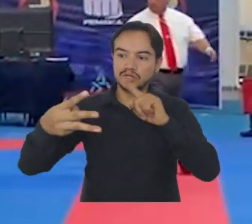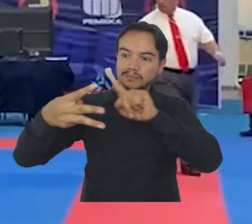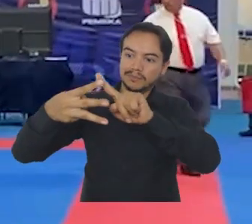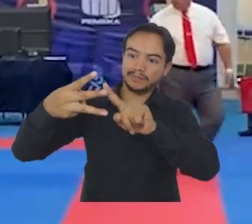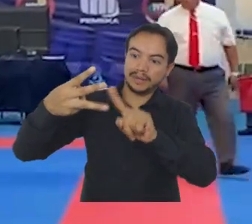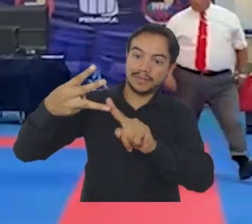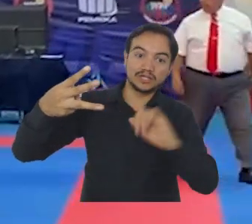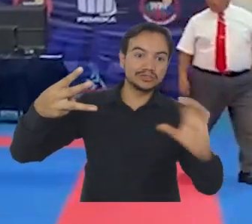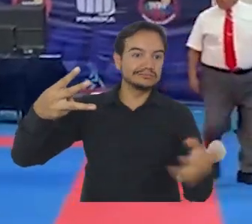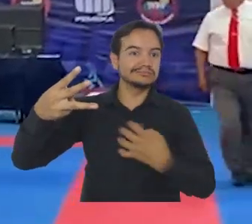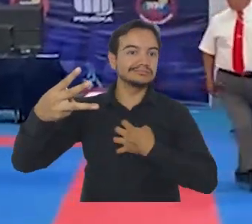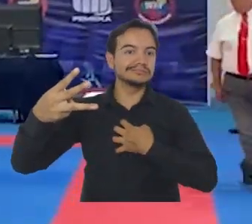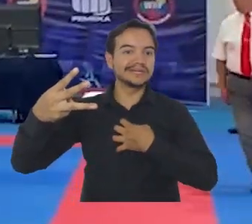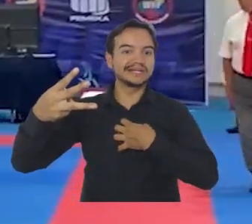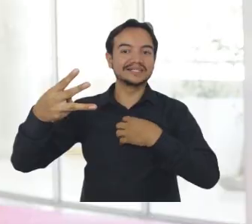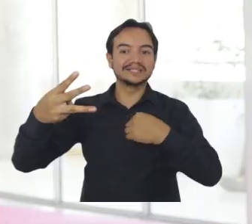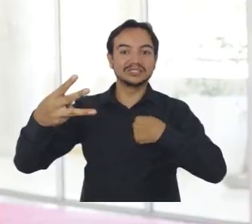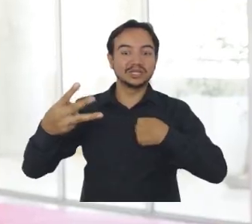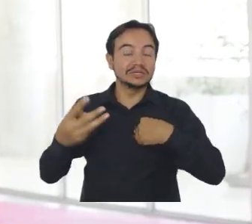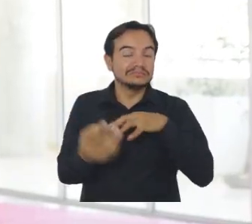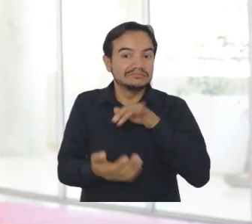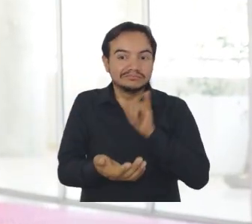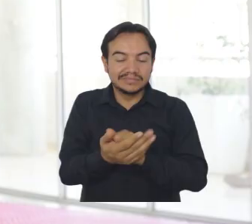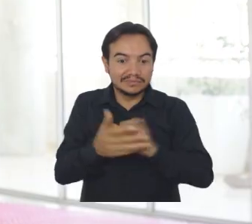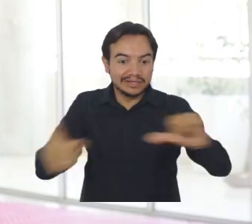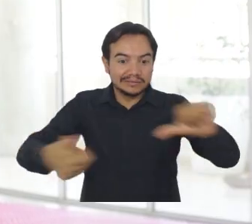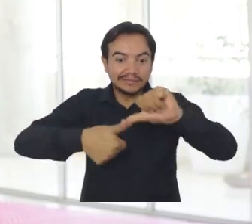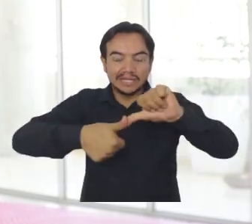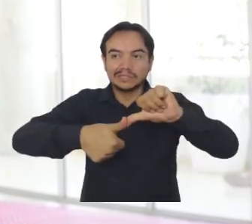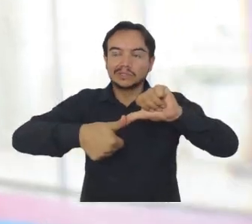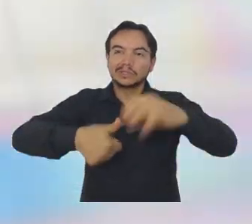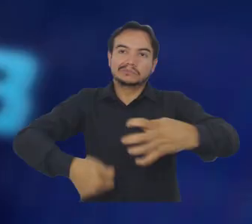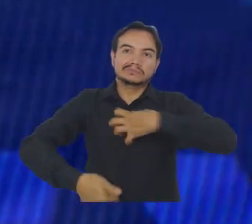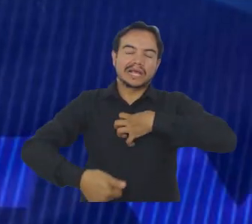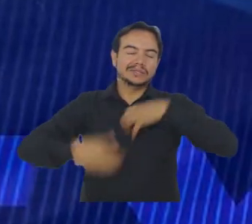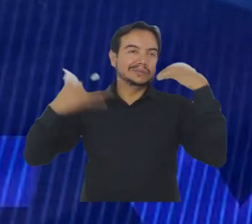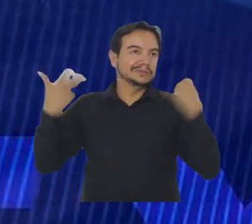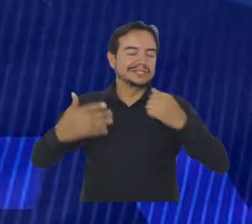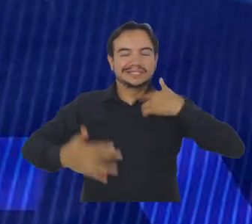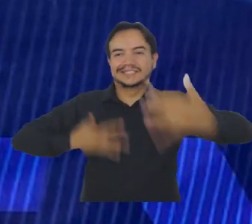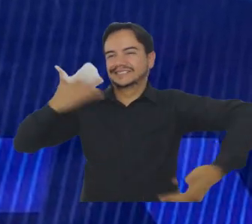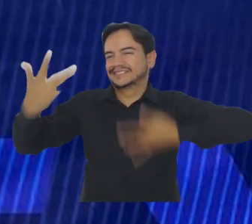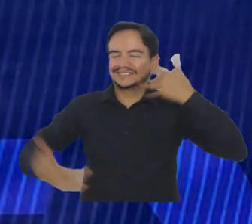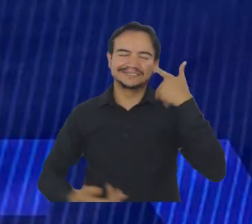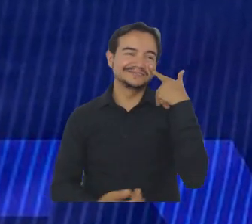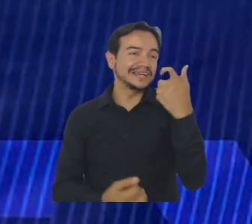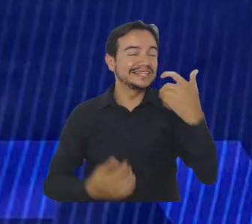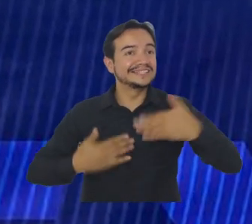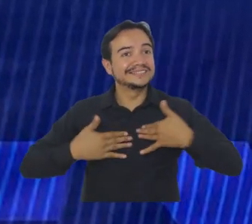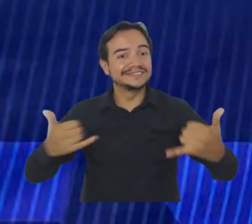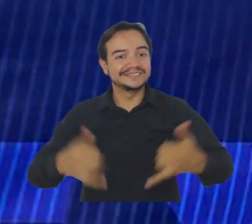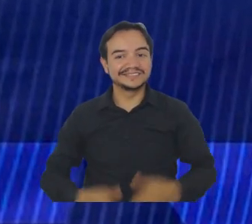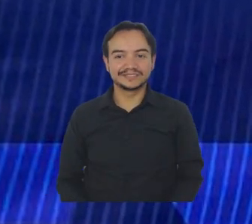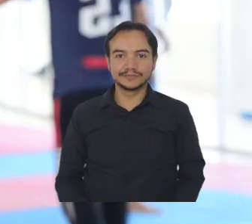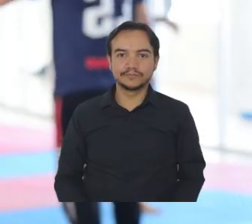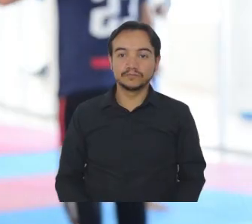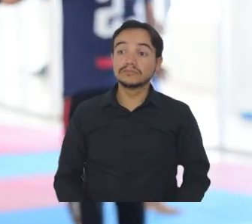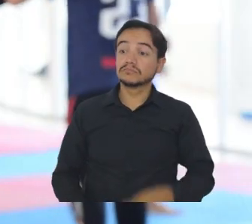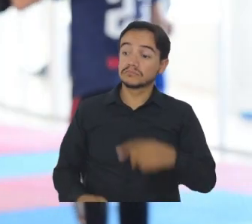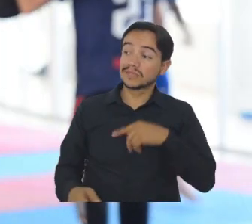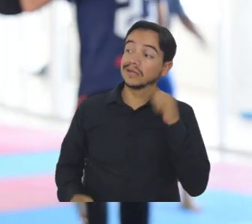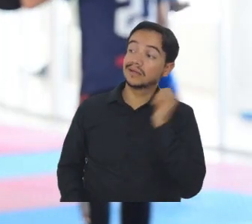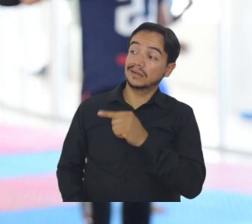Logro obtener medalla de bronce en un centroamericano, no se compara, es otro nivel. Estoy muy emocionada y muy contenta.